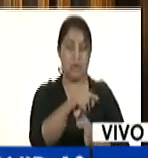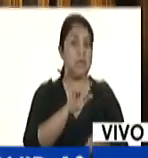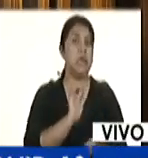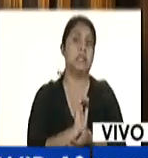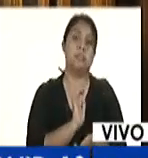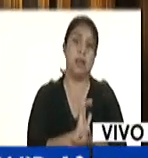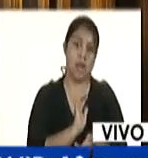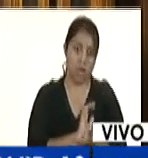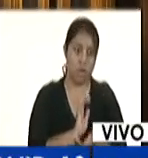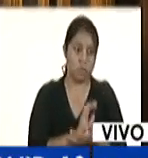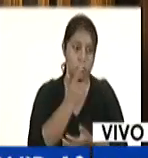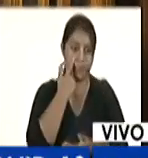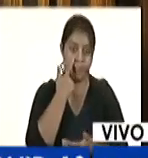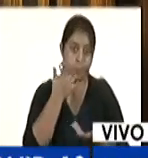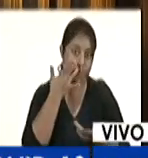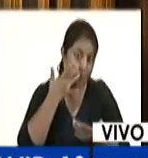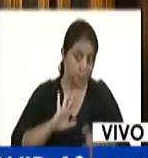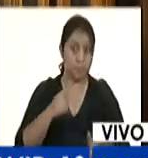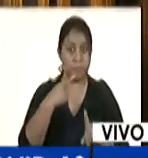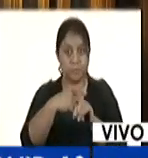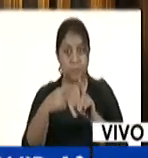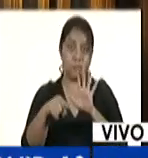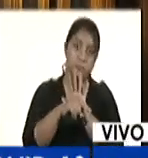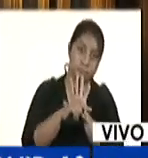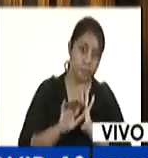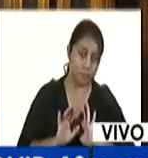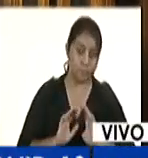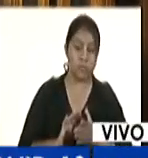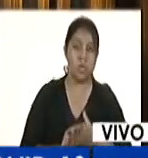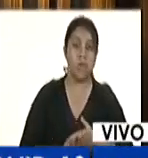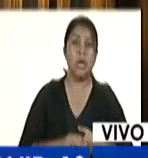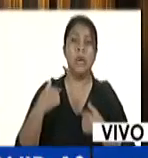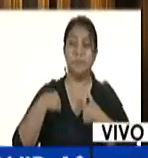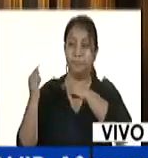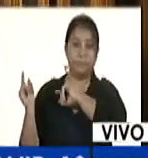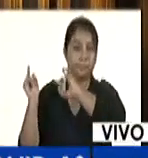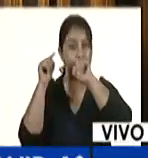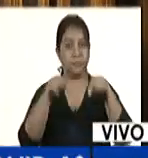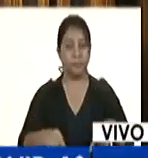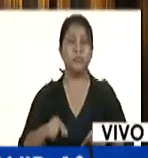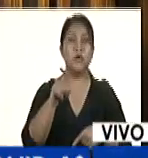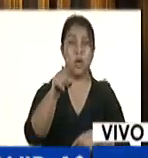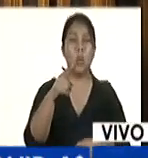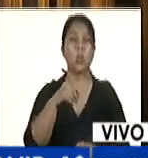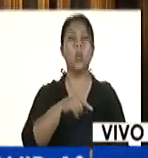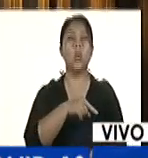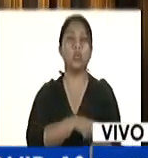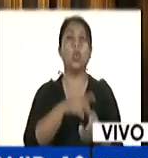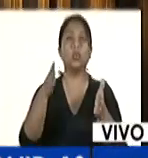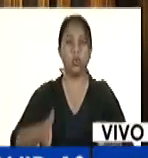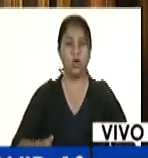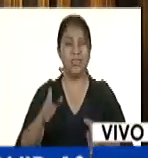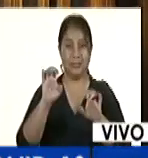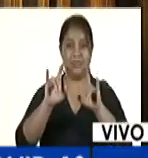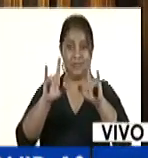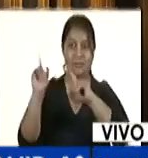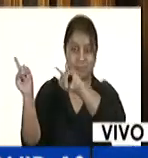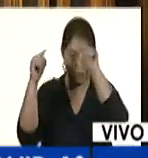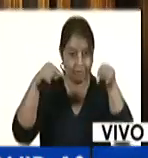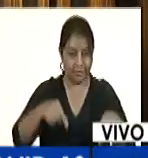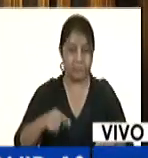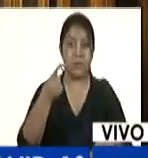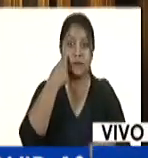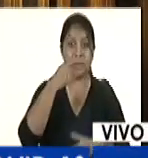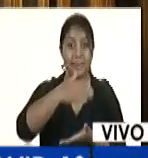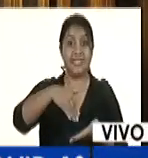que salieran positivos. Vino una misión de médicos de los Estados Unidos, del Centro de Control